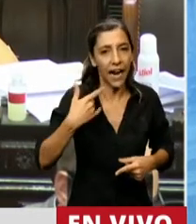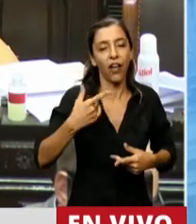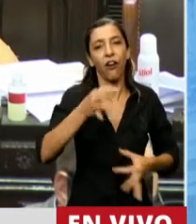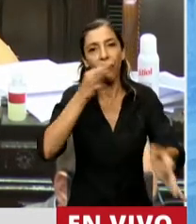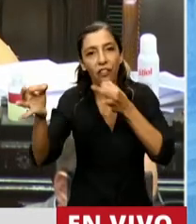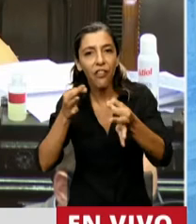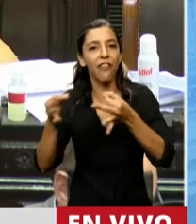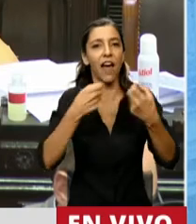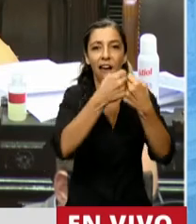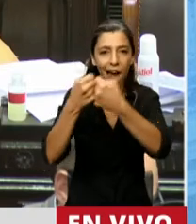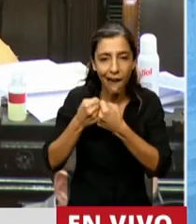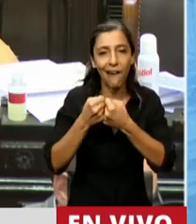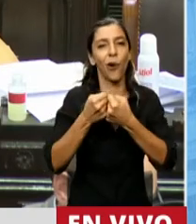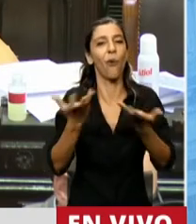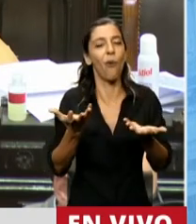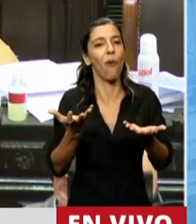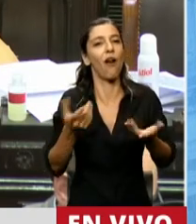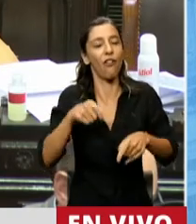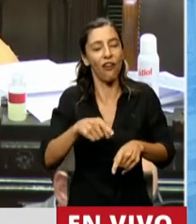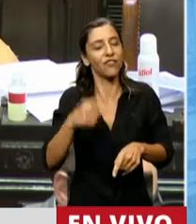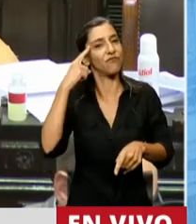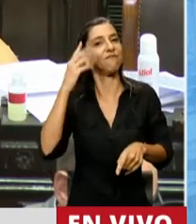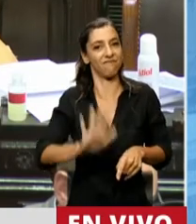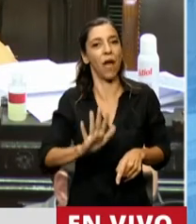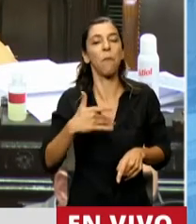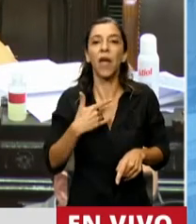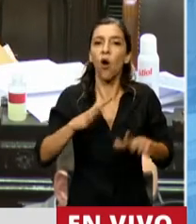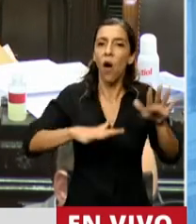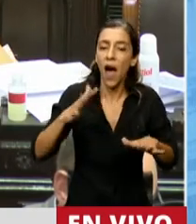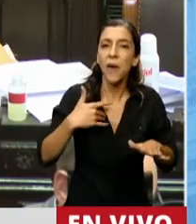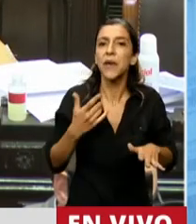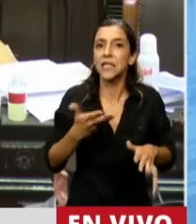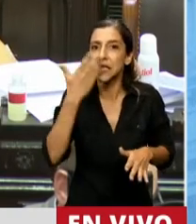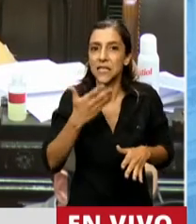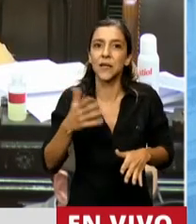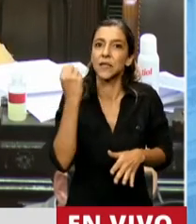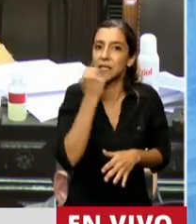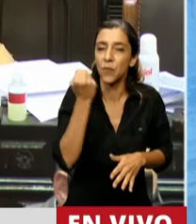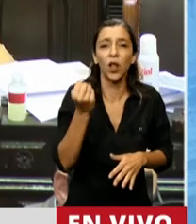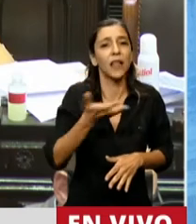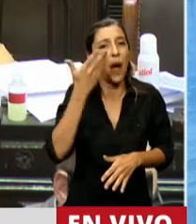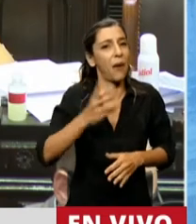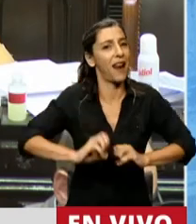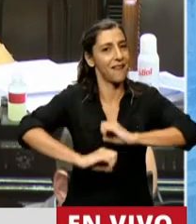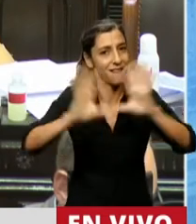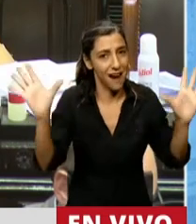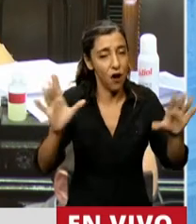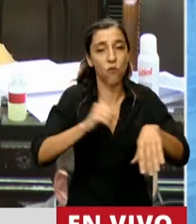se está mintiendo, hay que ser claro también, porque ser moderado no es ser tibio, es simplemente decir las cosas cuando hay que